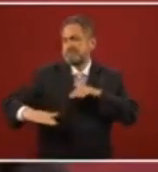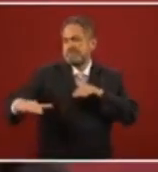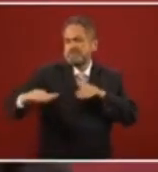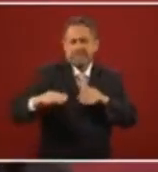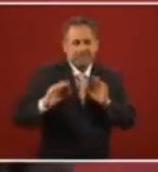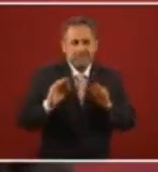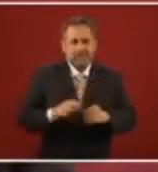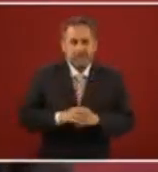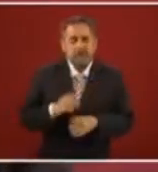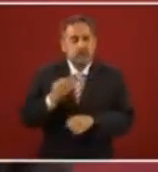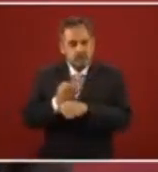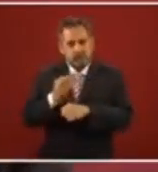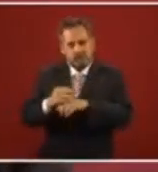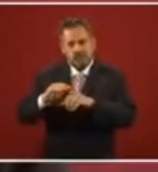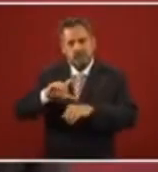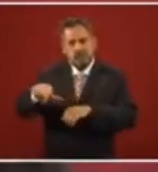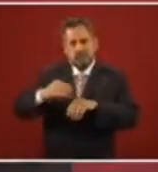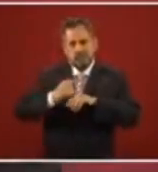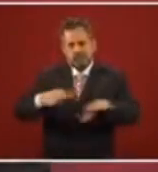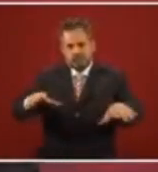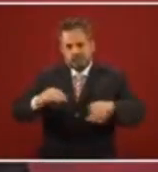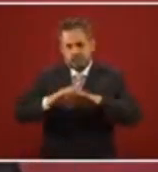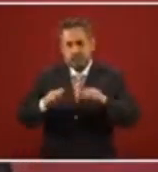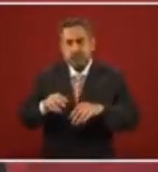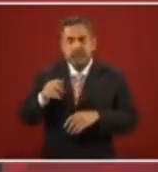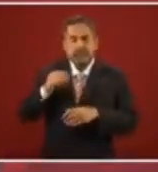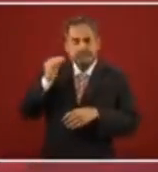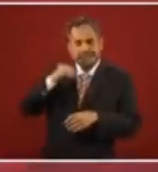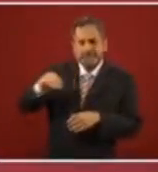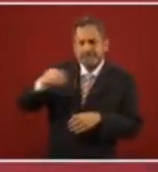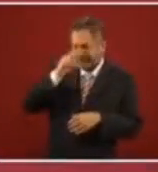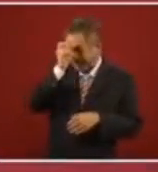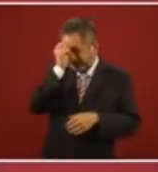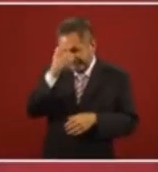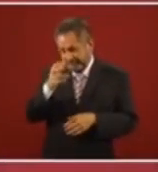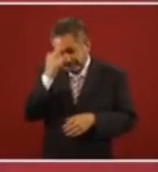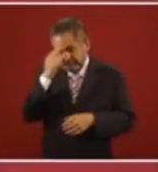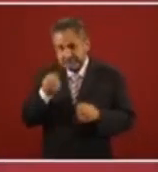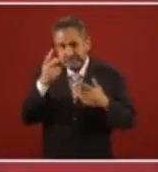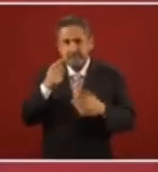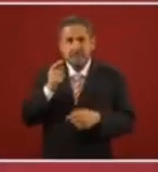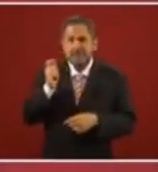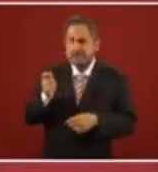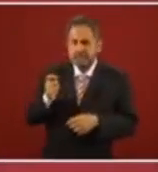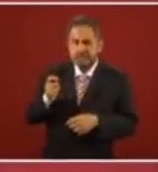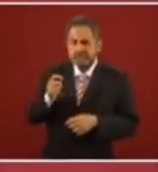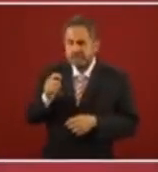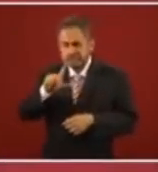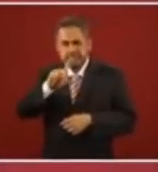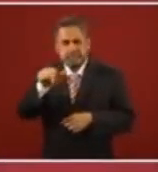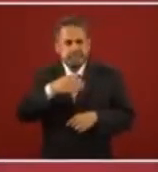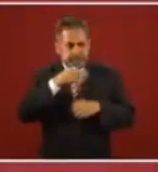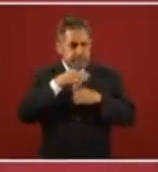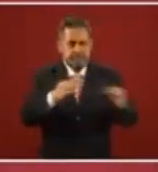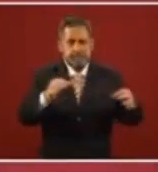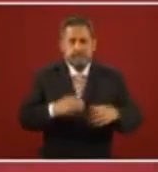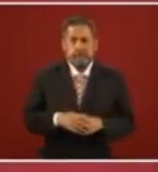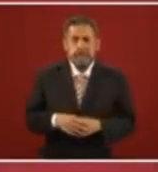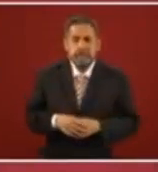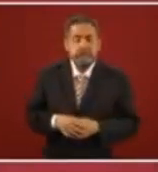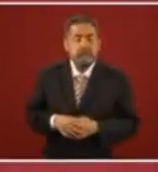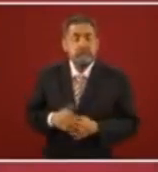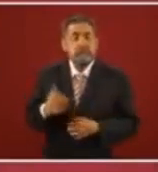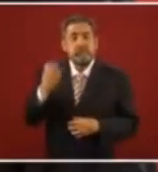vamos a informar sobre eso ahora en la gira no tengo el dato no se han hecho los